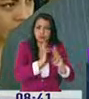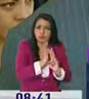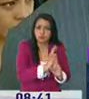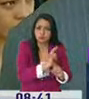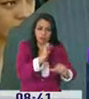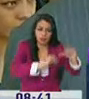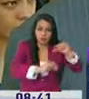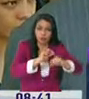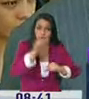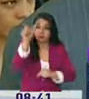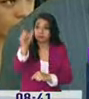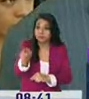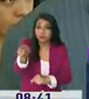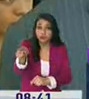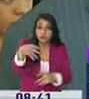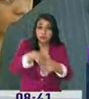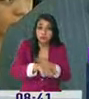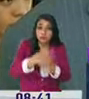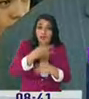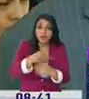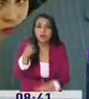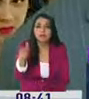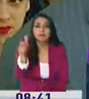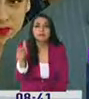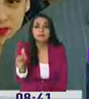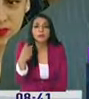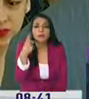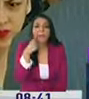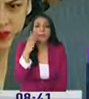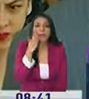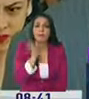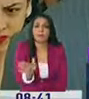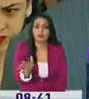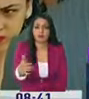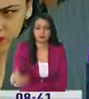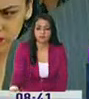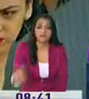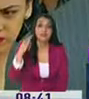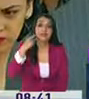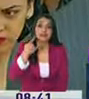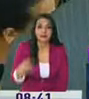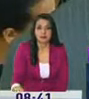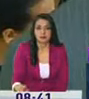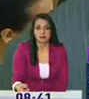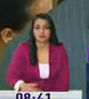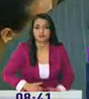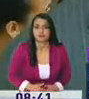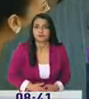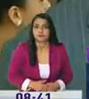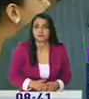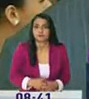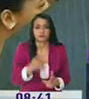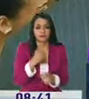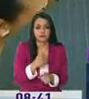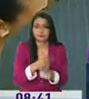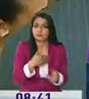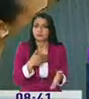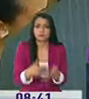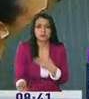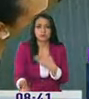encuentran privados de su libertad serían los padres biológicos de la niña que se encuentra aquí apartada de su familia. Y por eso nosotros vamos a ir hasta las